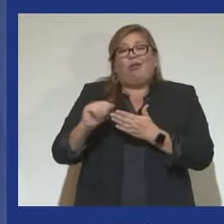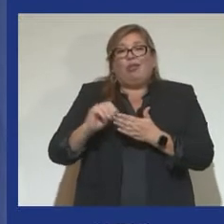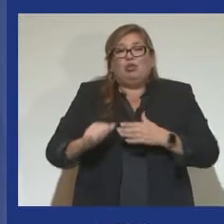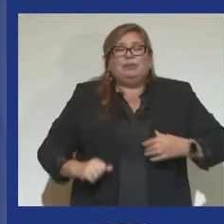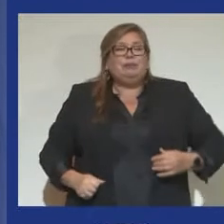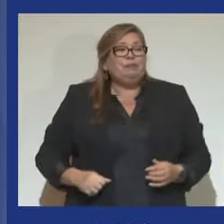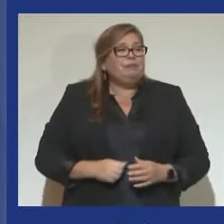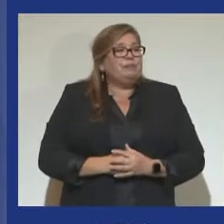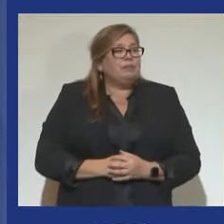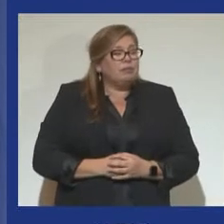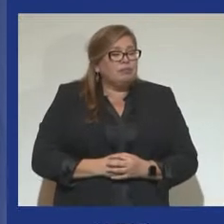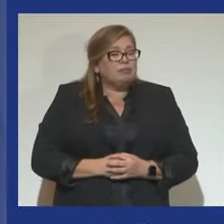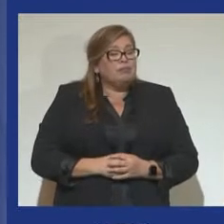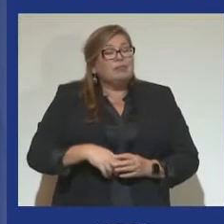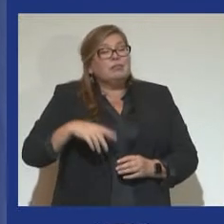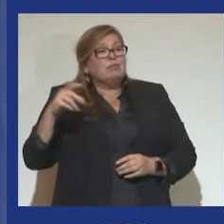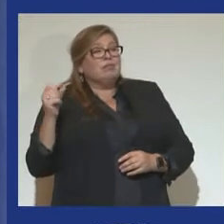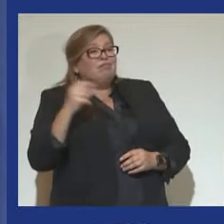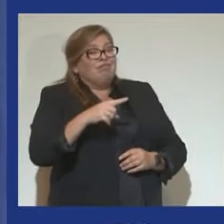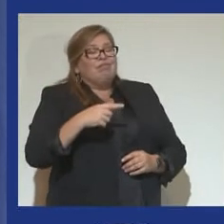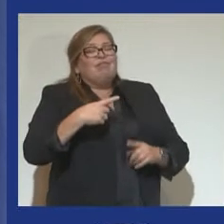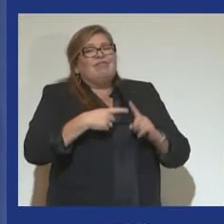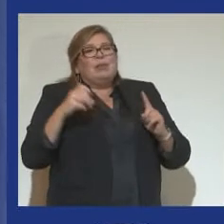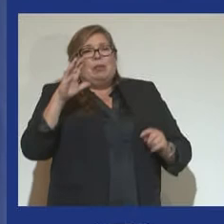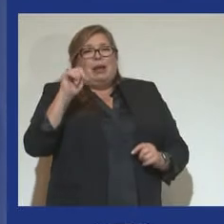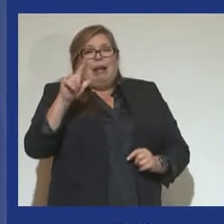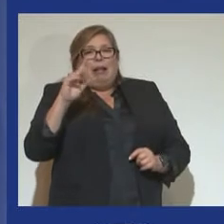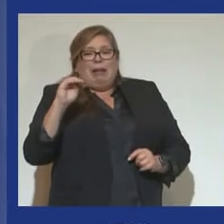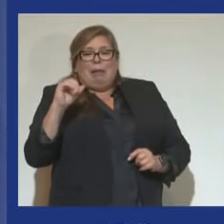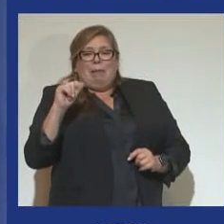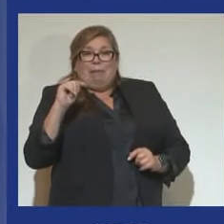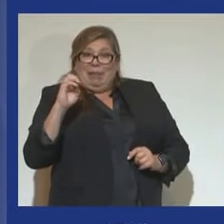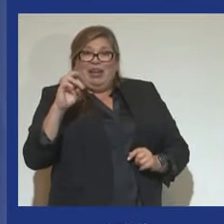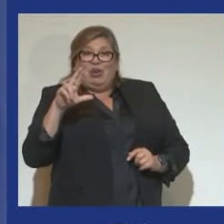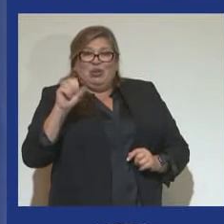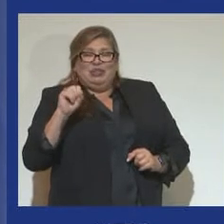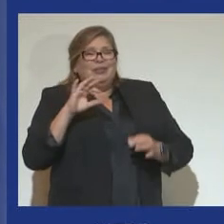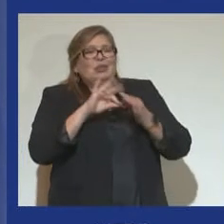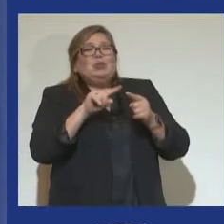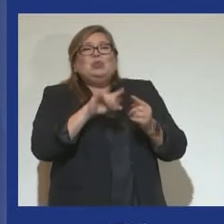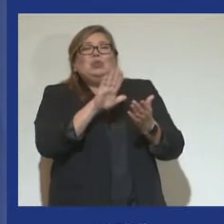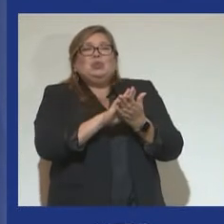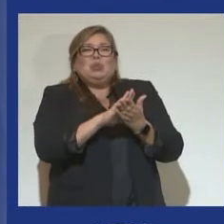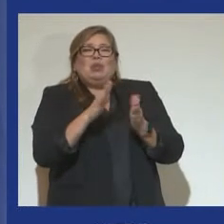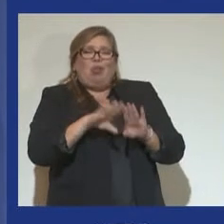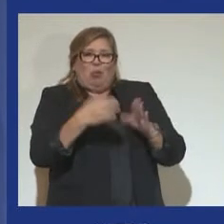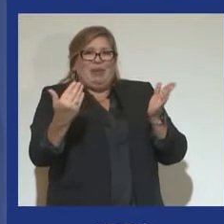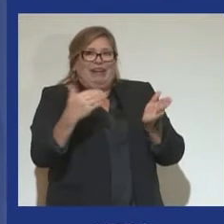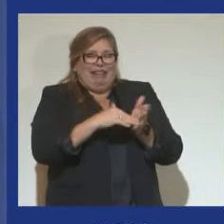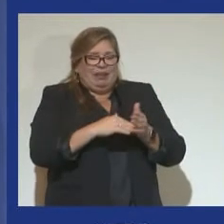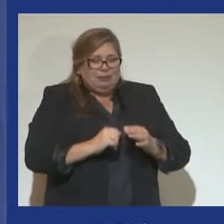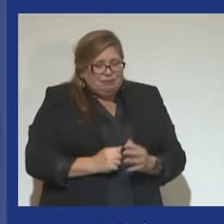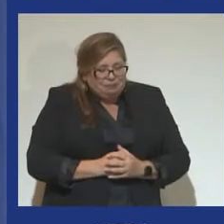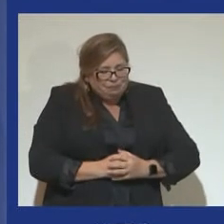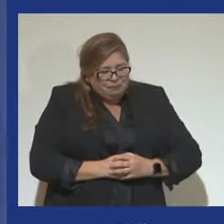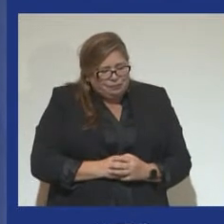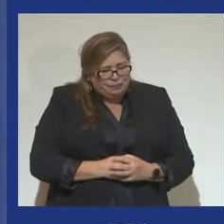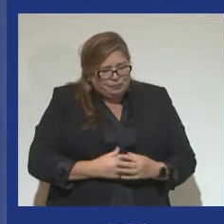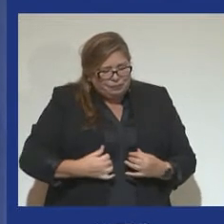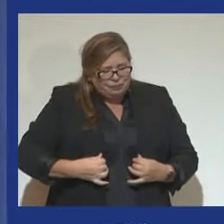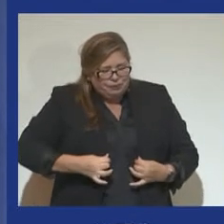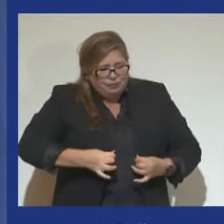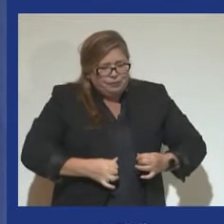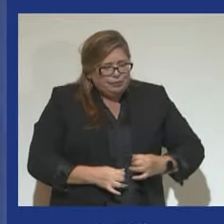4 mil 600 millones gracias al señor gobernador una pregunta sobre la reapertura de escuelas mencionó